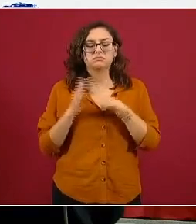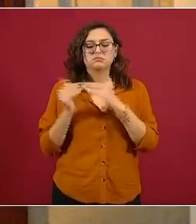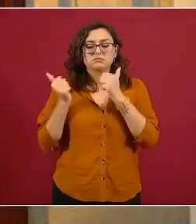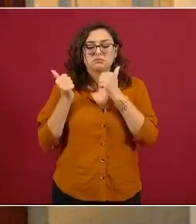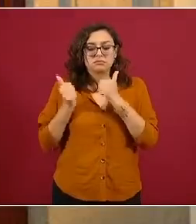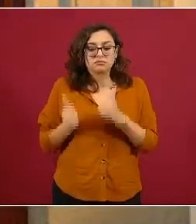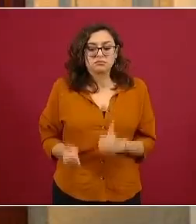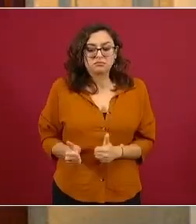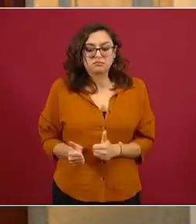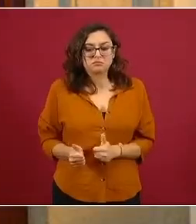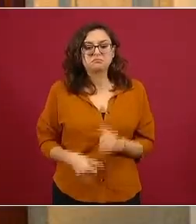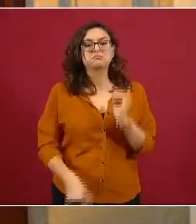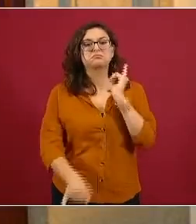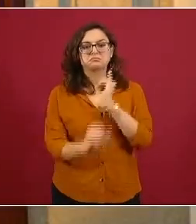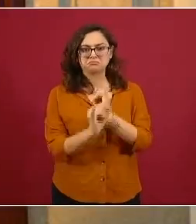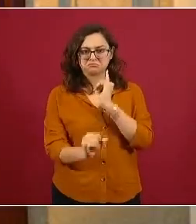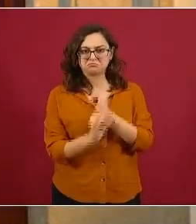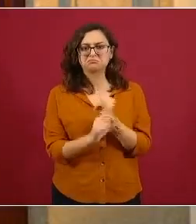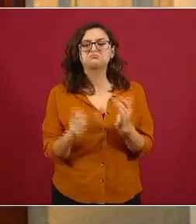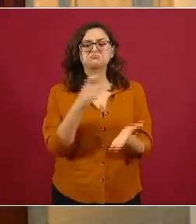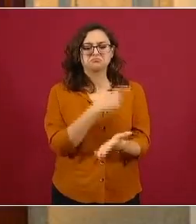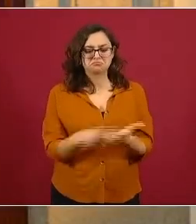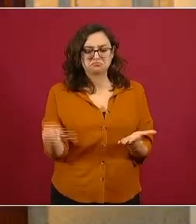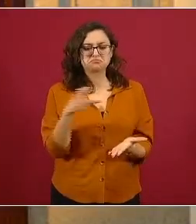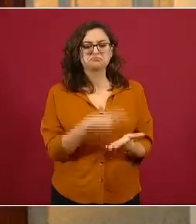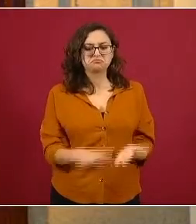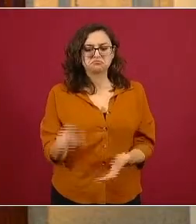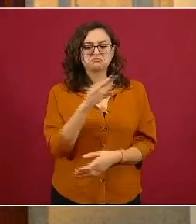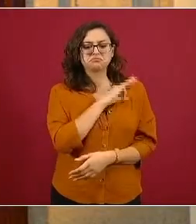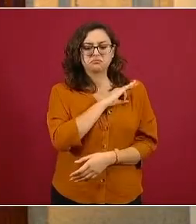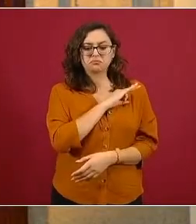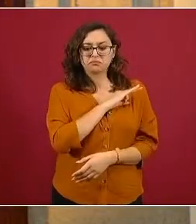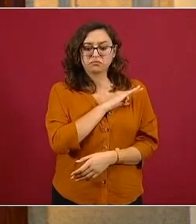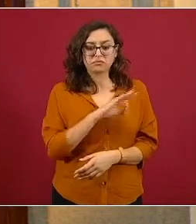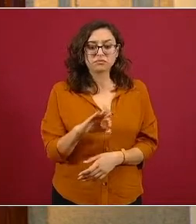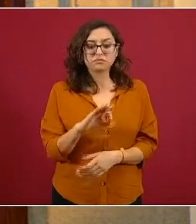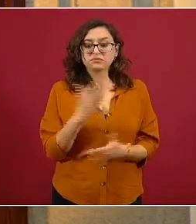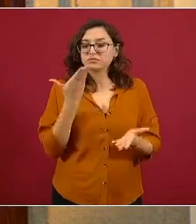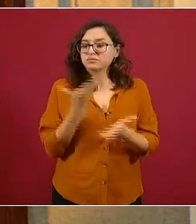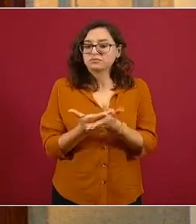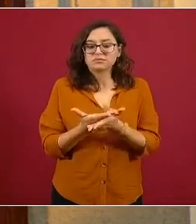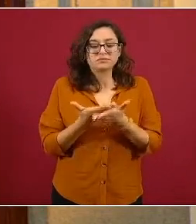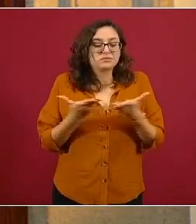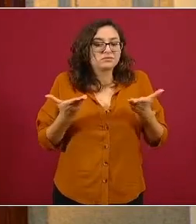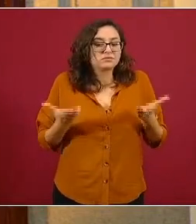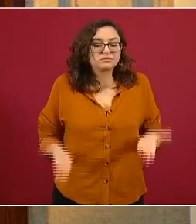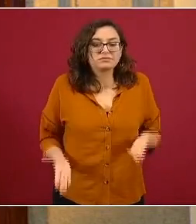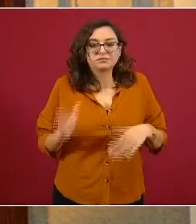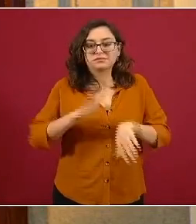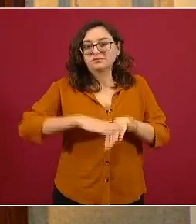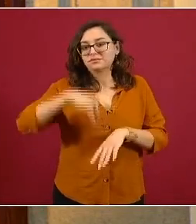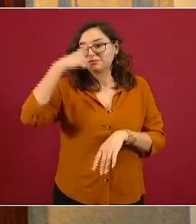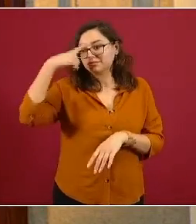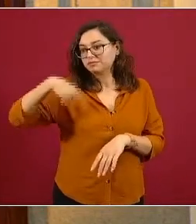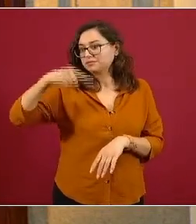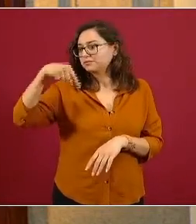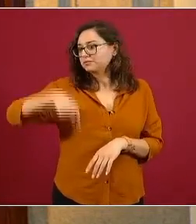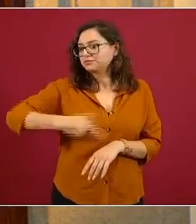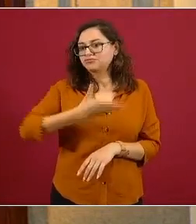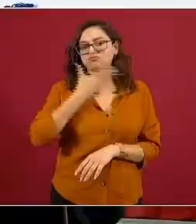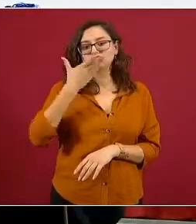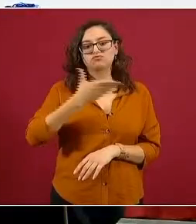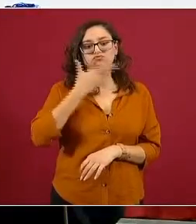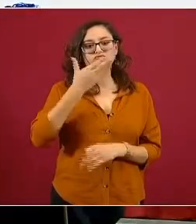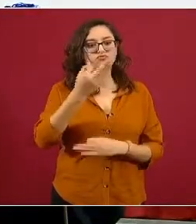que compre en línea. Si algo han aprendido a hacer ahora las tiendas departamentales mexicanas, prácticamente